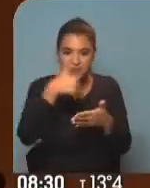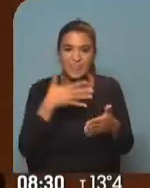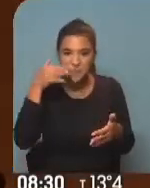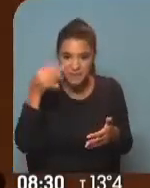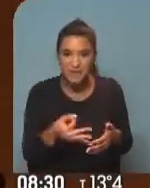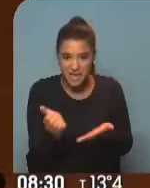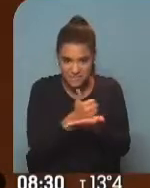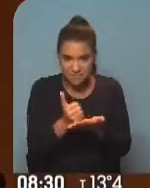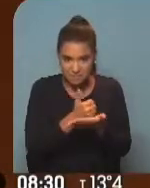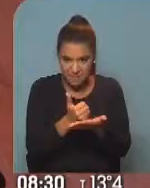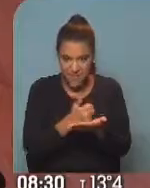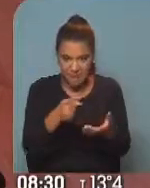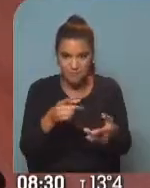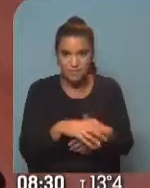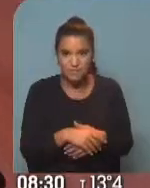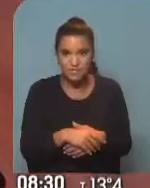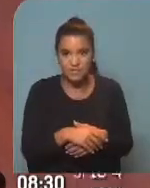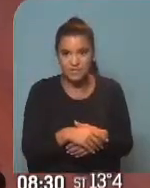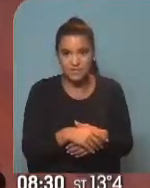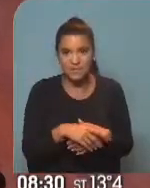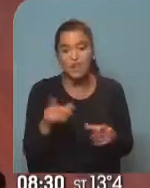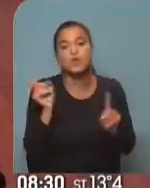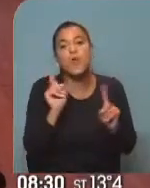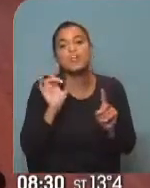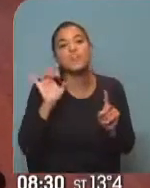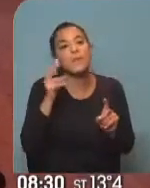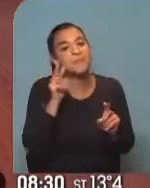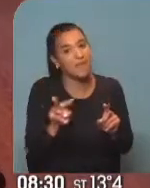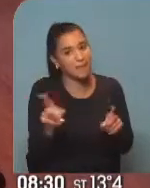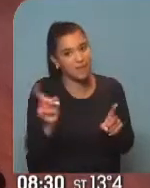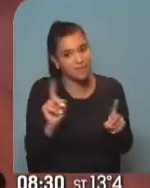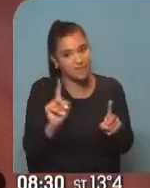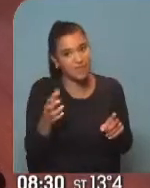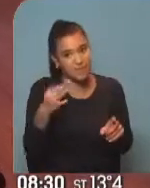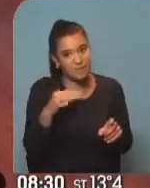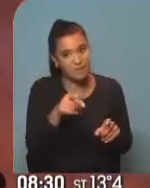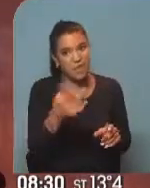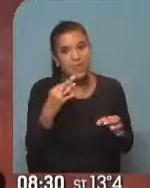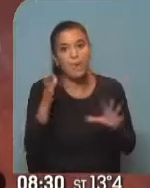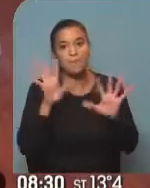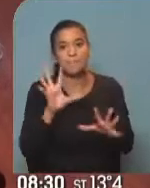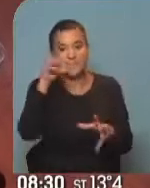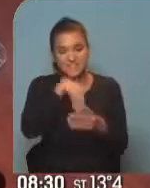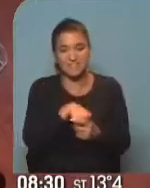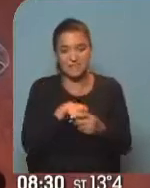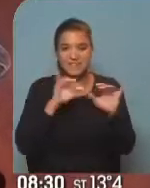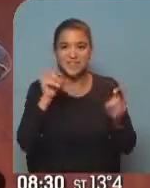los esperamos de todo corazón y vio que era no era sólo para ver no hay que participar